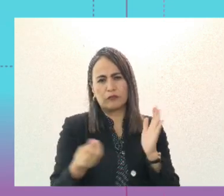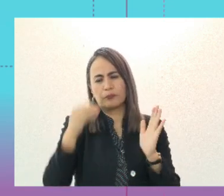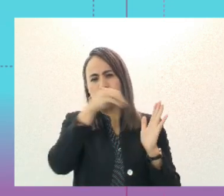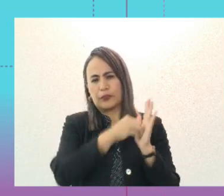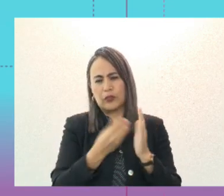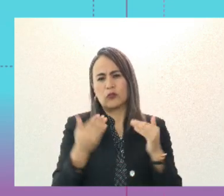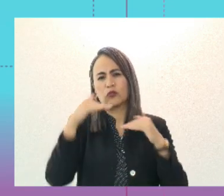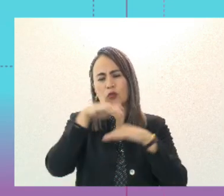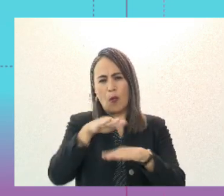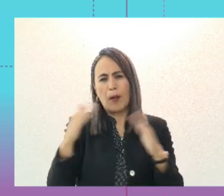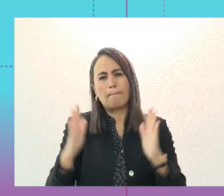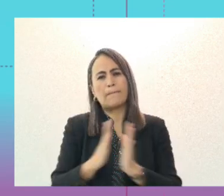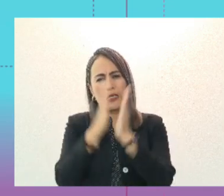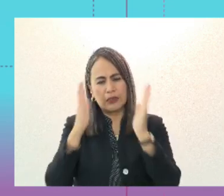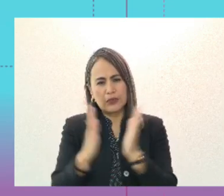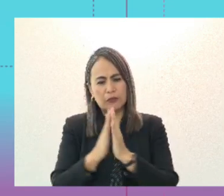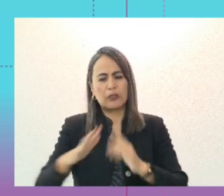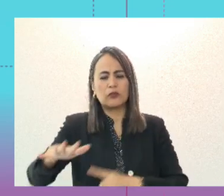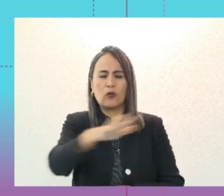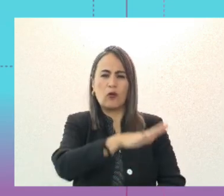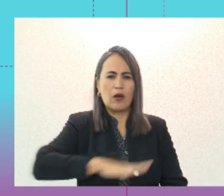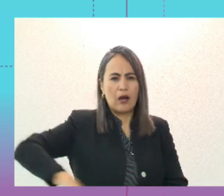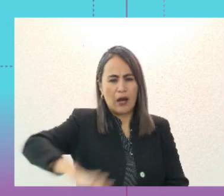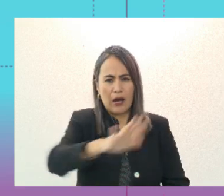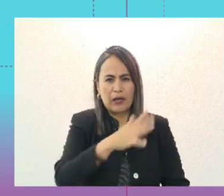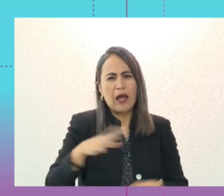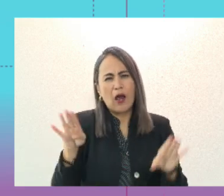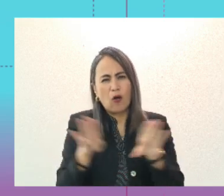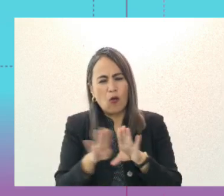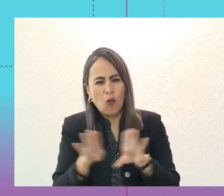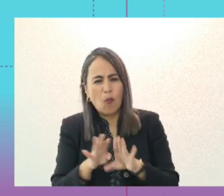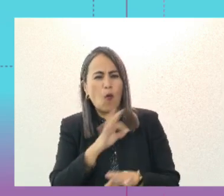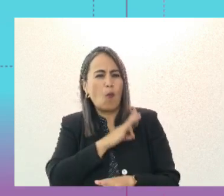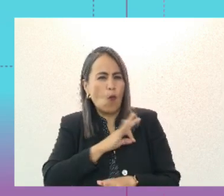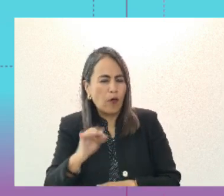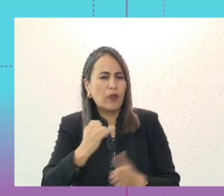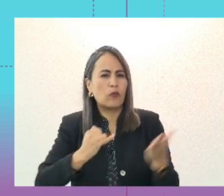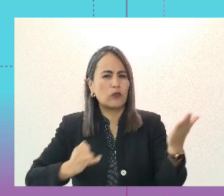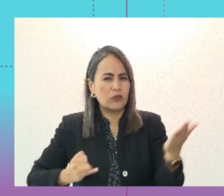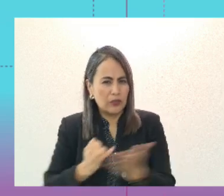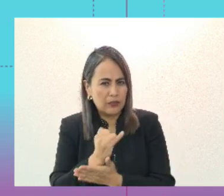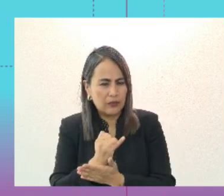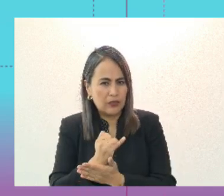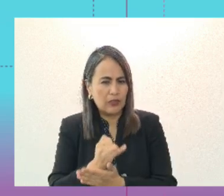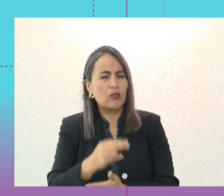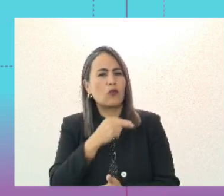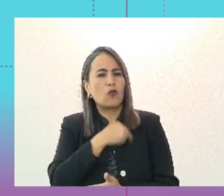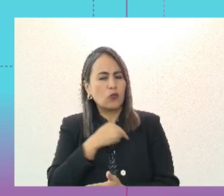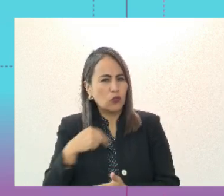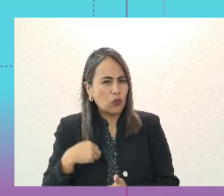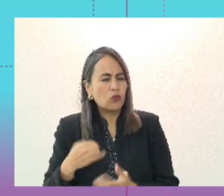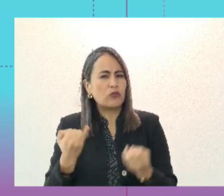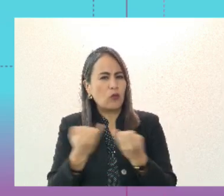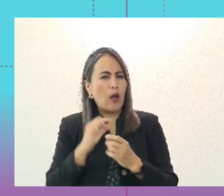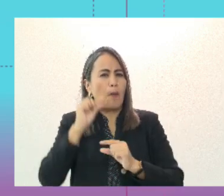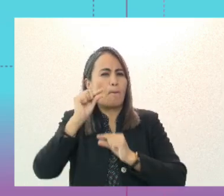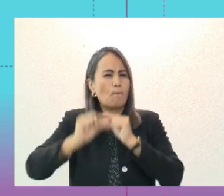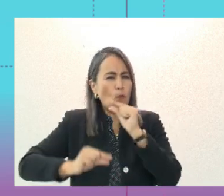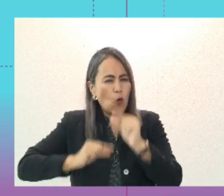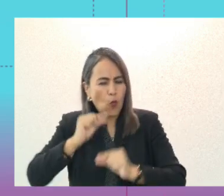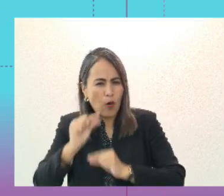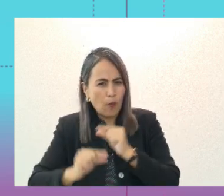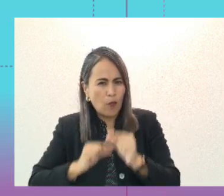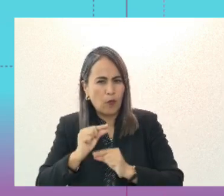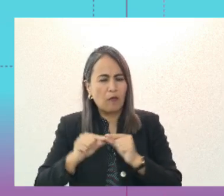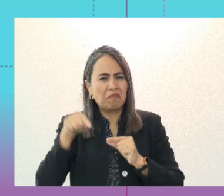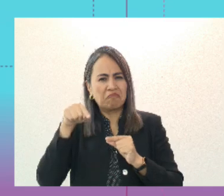democracia, sobre esta participación ciudadana, sobre cómo hemos de ejercerla y cómo hemos nosotros poco a poco de ir